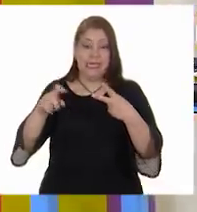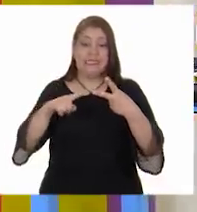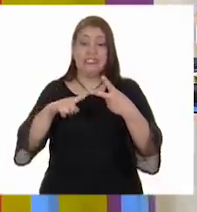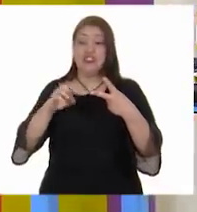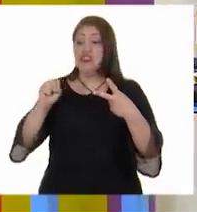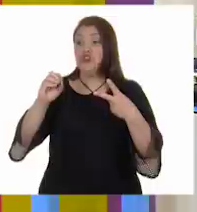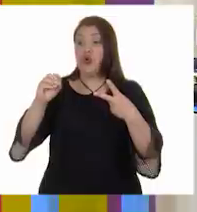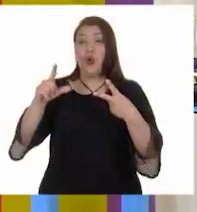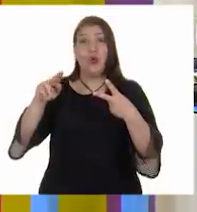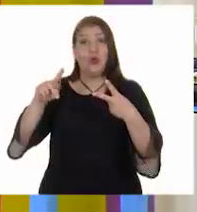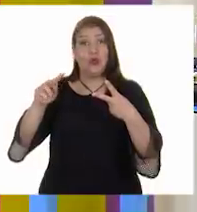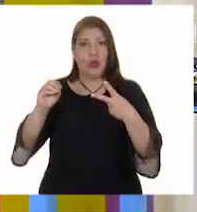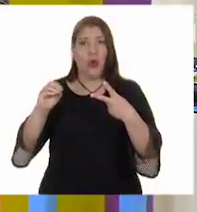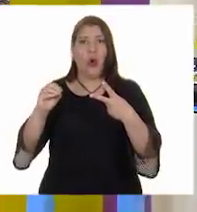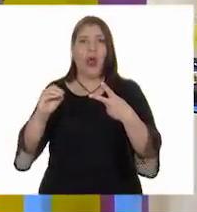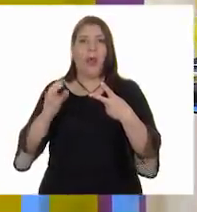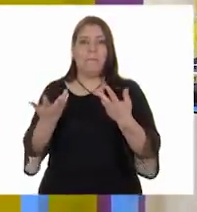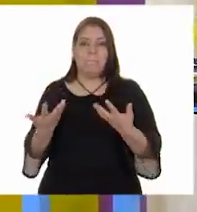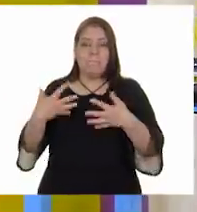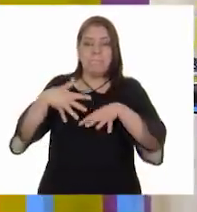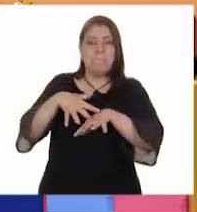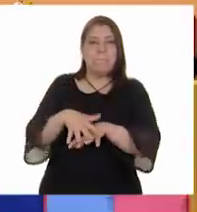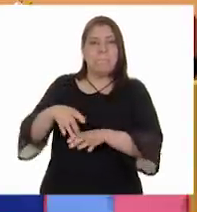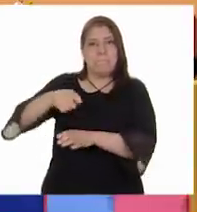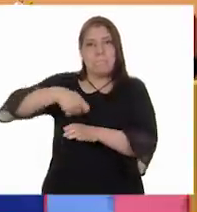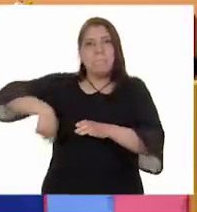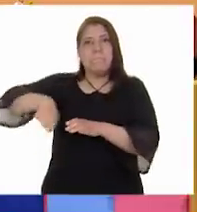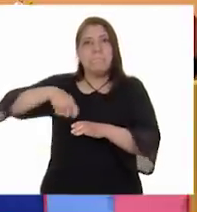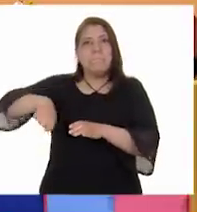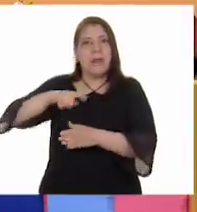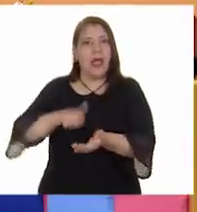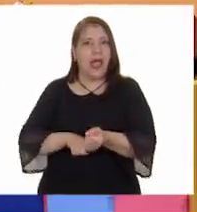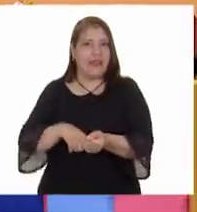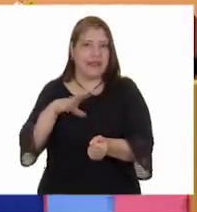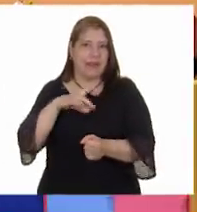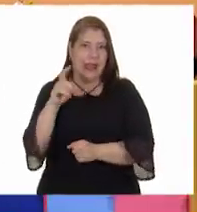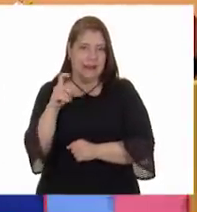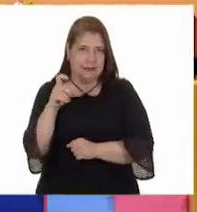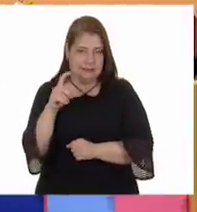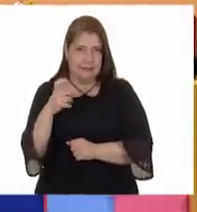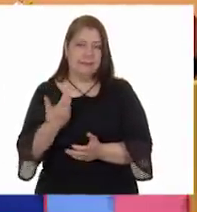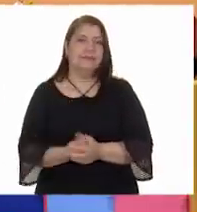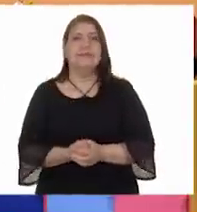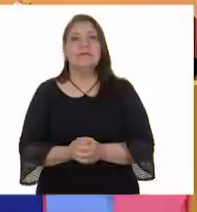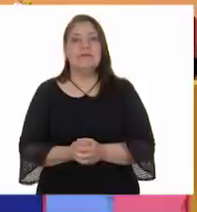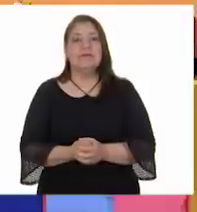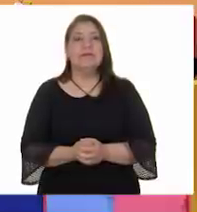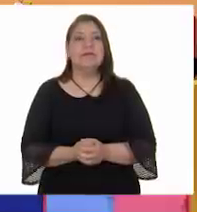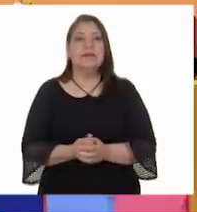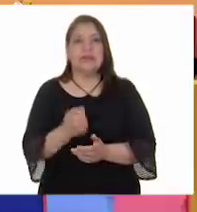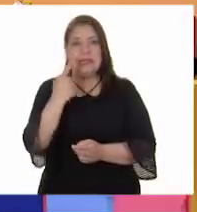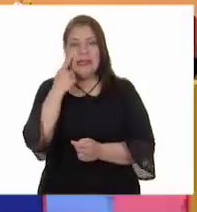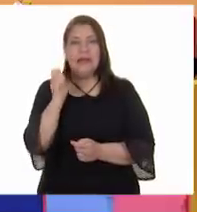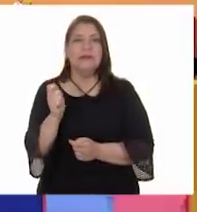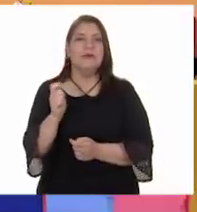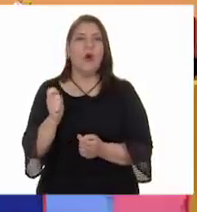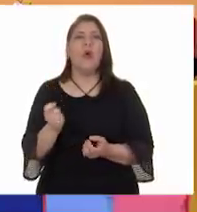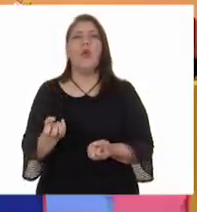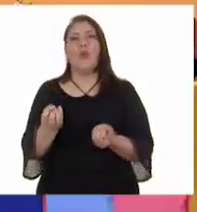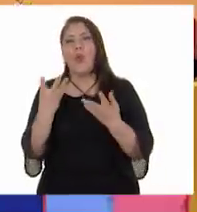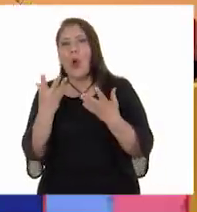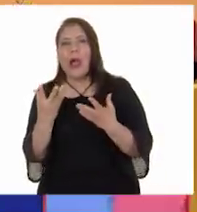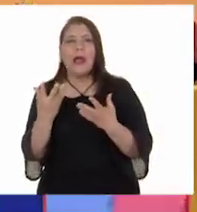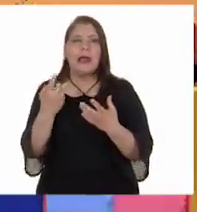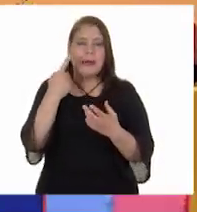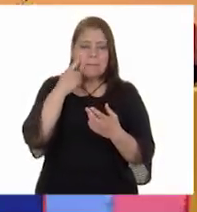que se combina o revuelve en el agua. Entonces, vamos a trabajar con las cantidades o